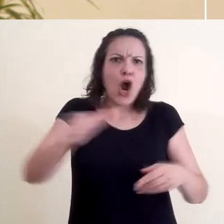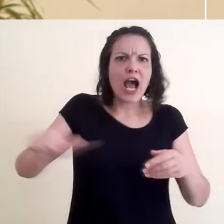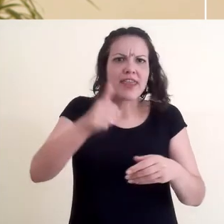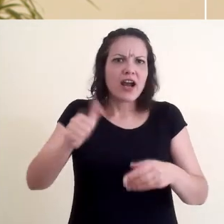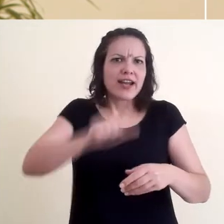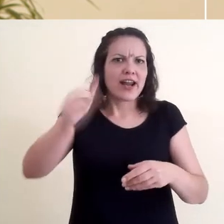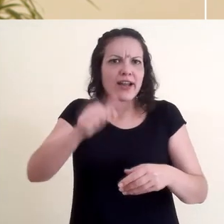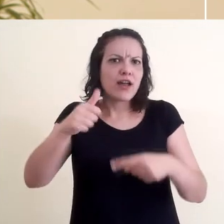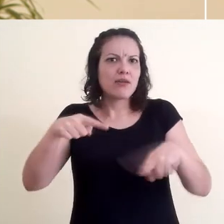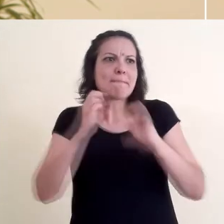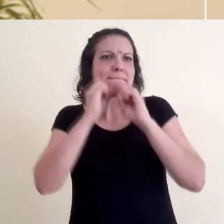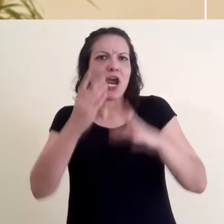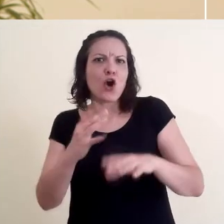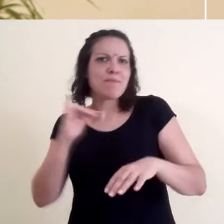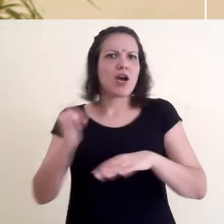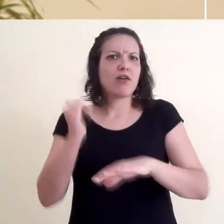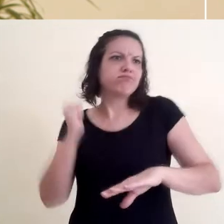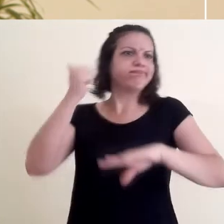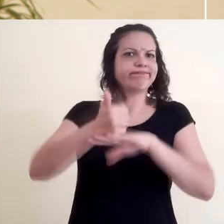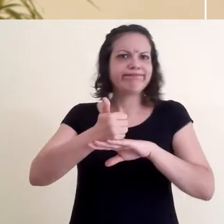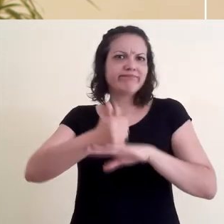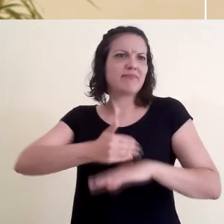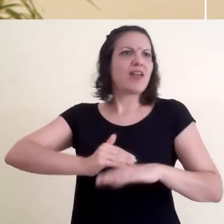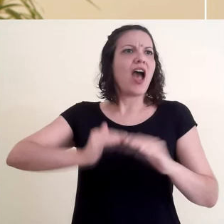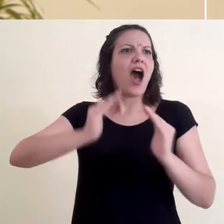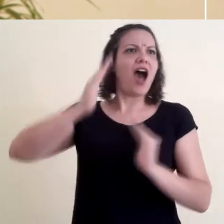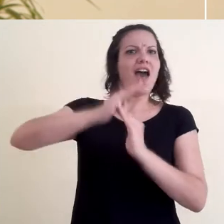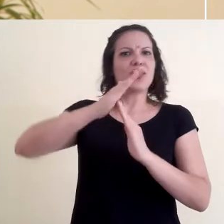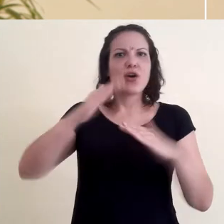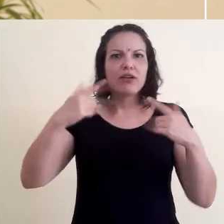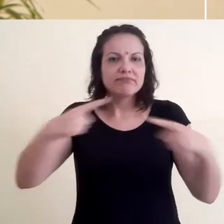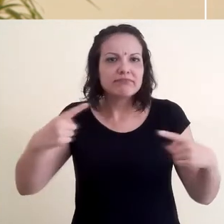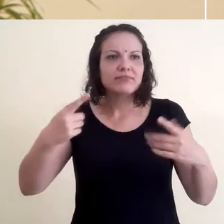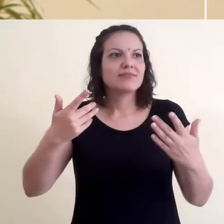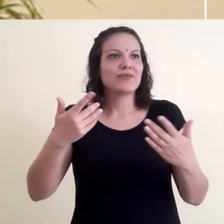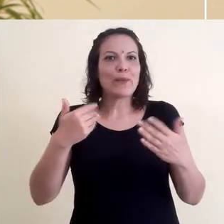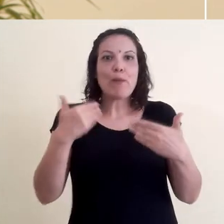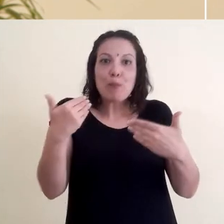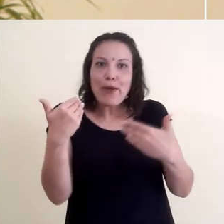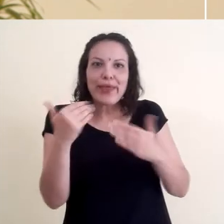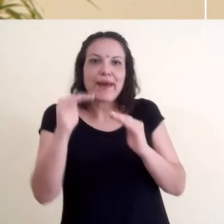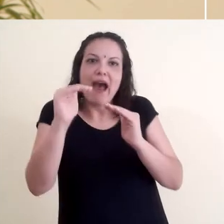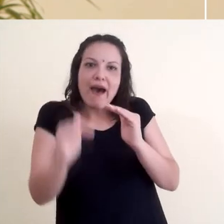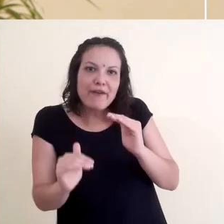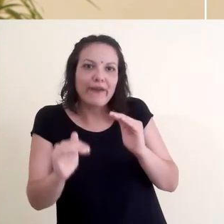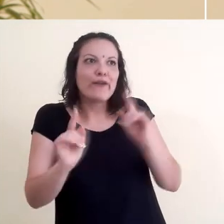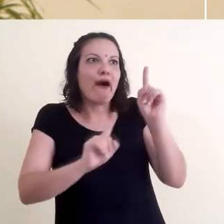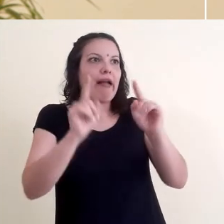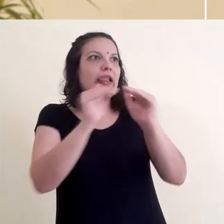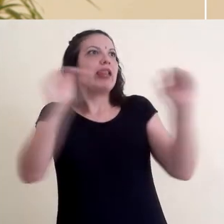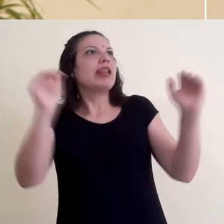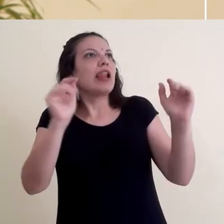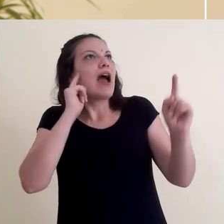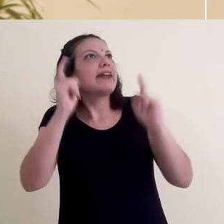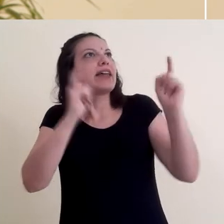nunca estar más debajo de los de ciertos estándares